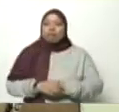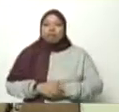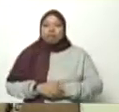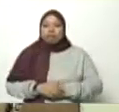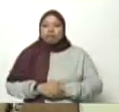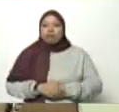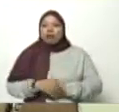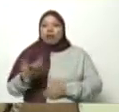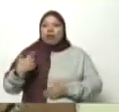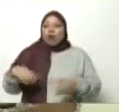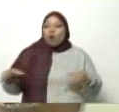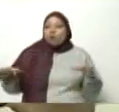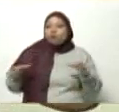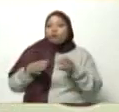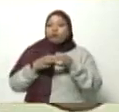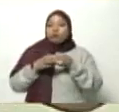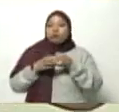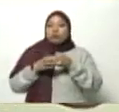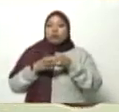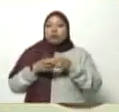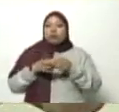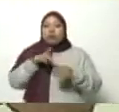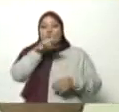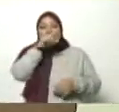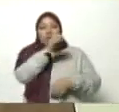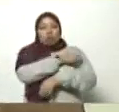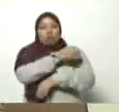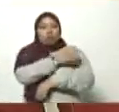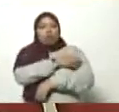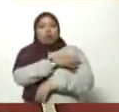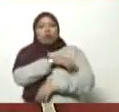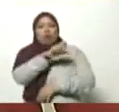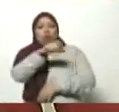a que se reúnan. Mira, uno habla con más gente de la oposición de lo que ellos creen,